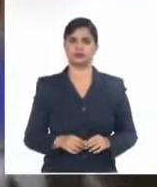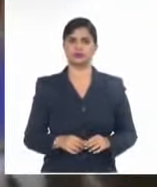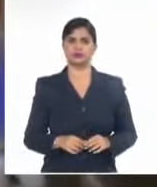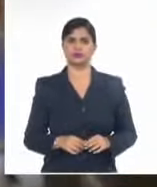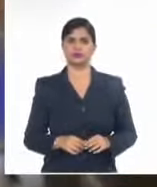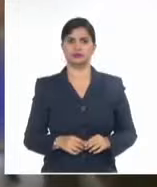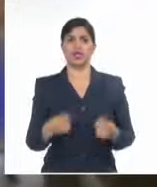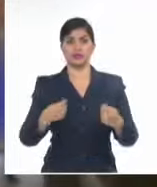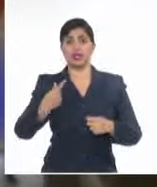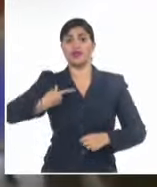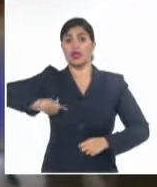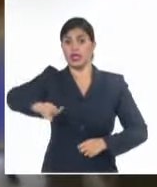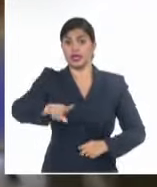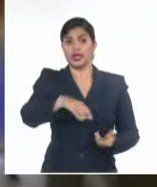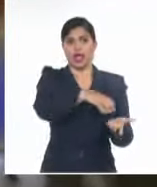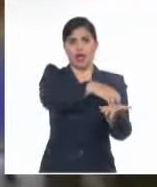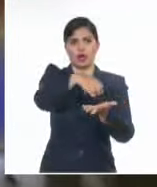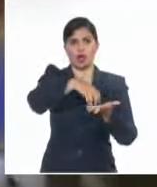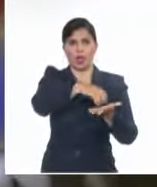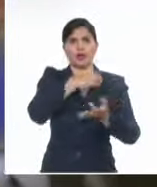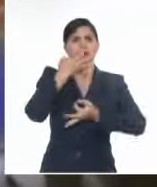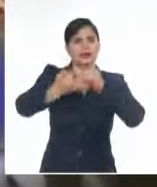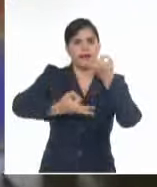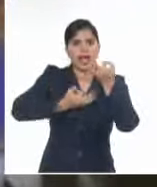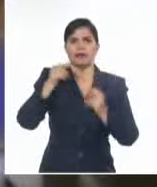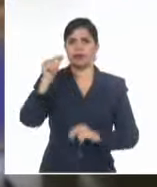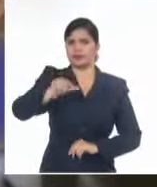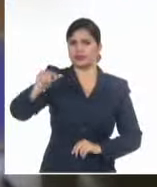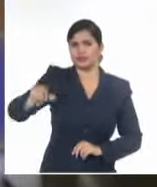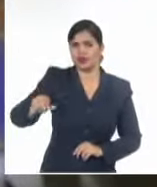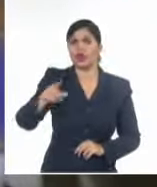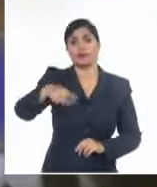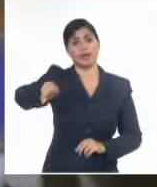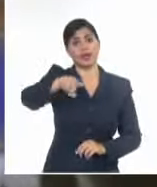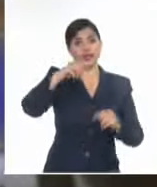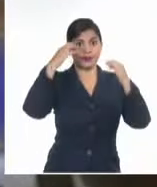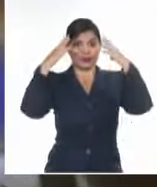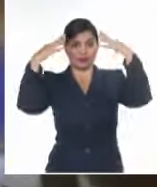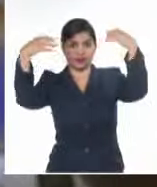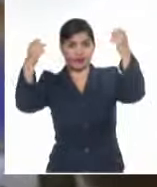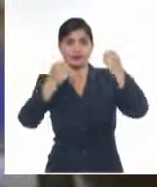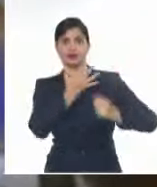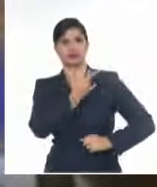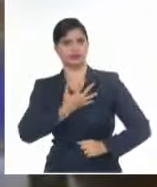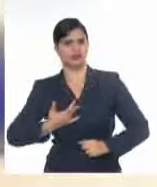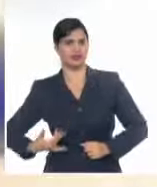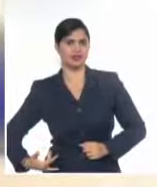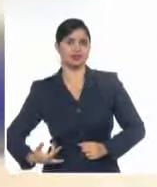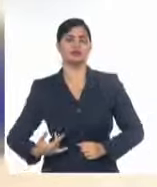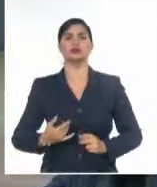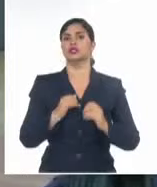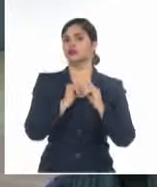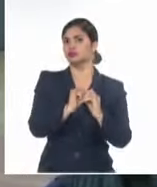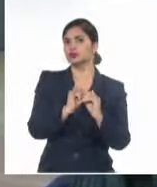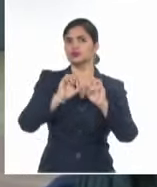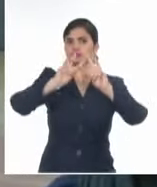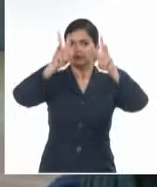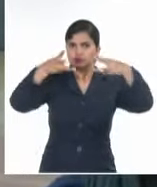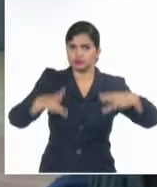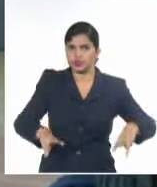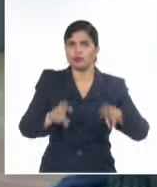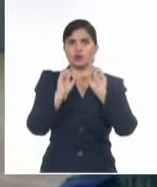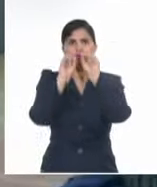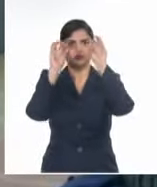lucha ideológica por todos los medios posibles, de las redes, de los medios de comunicación, de la televisión. Varios